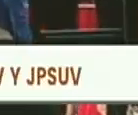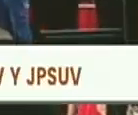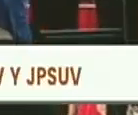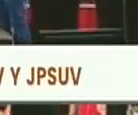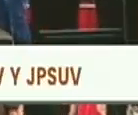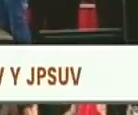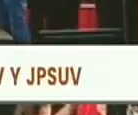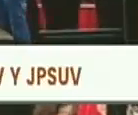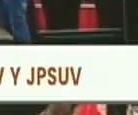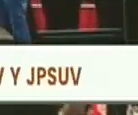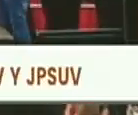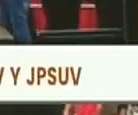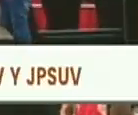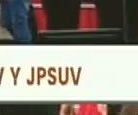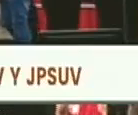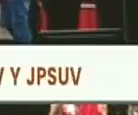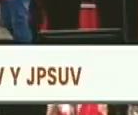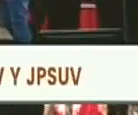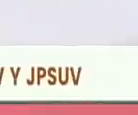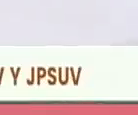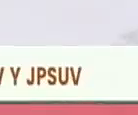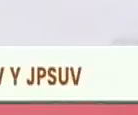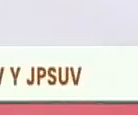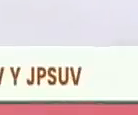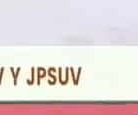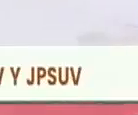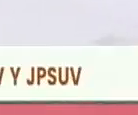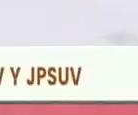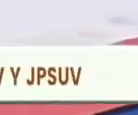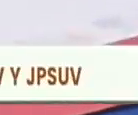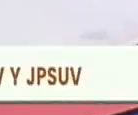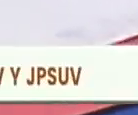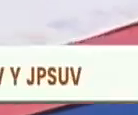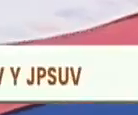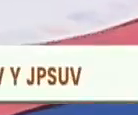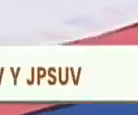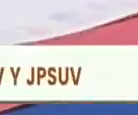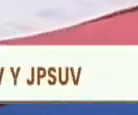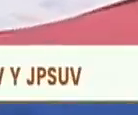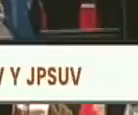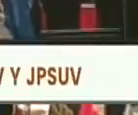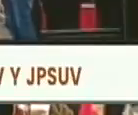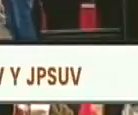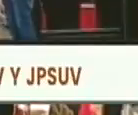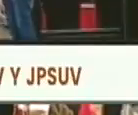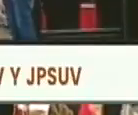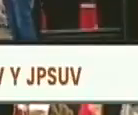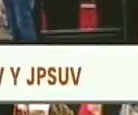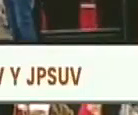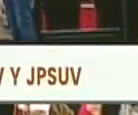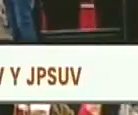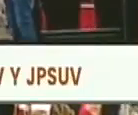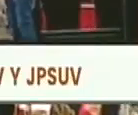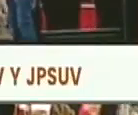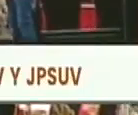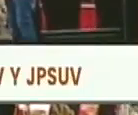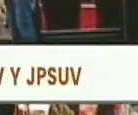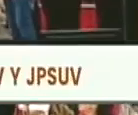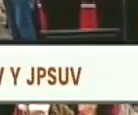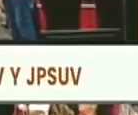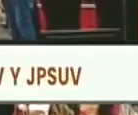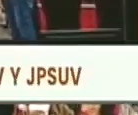Y quiero además entregarle, ustedes han escuchado hablar del libro rojo, ¿verdad? Libro rojo, ¿han escuchado? Están